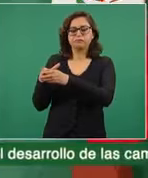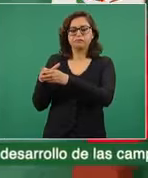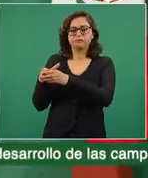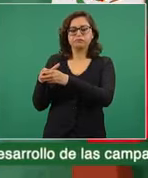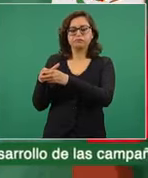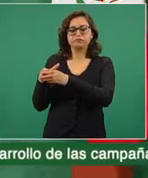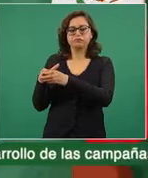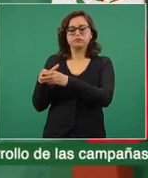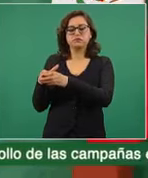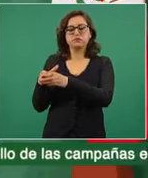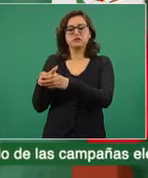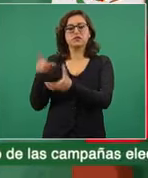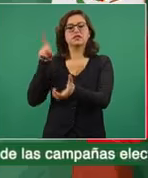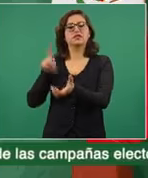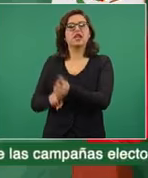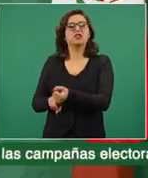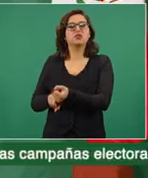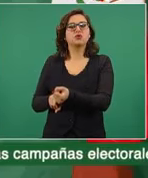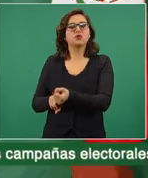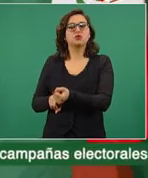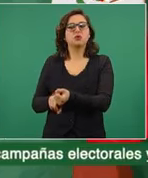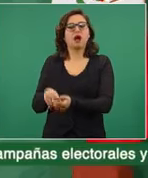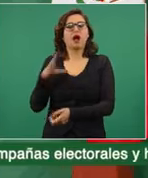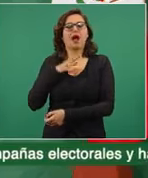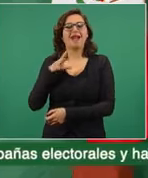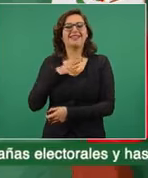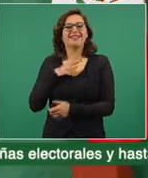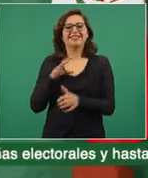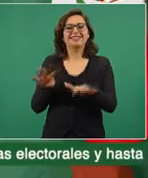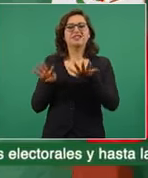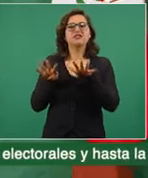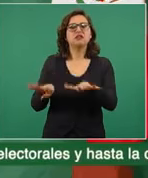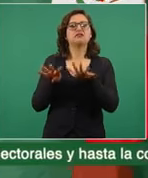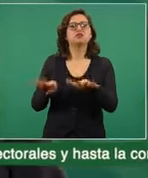traían 19 teléfonos